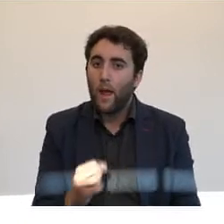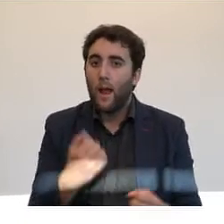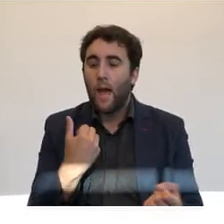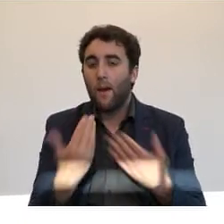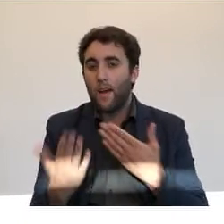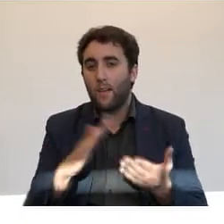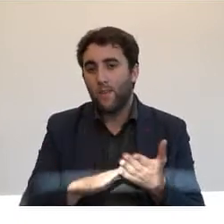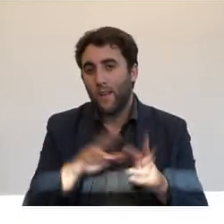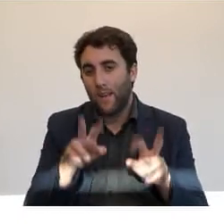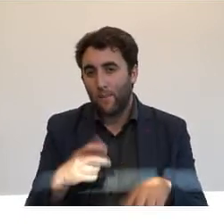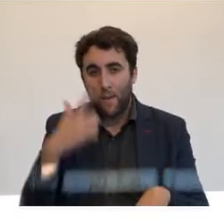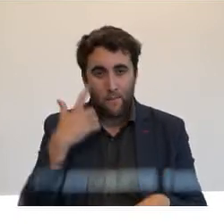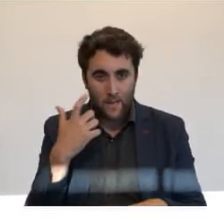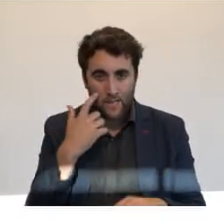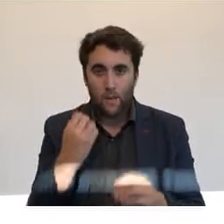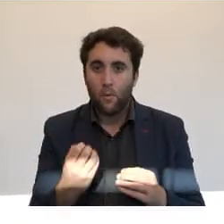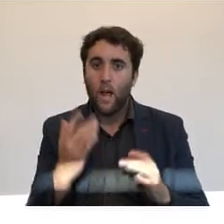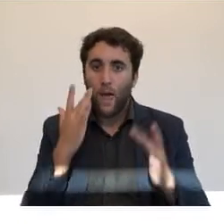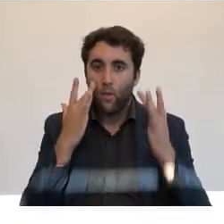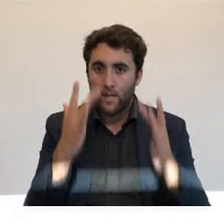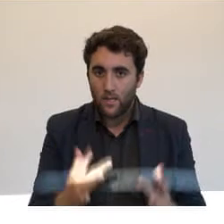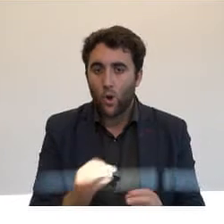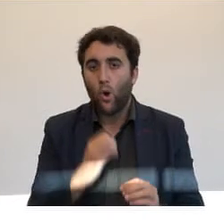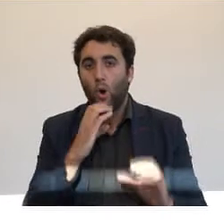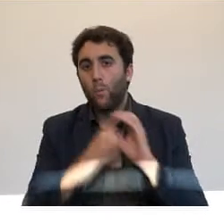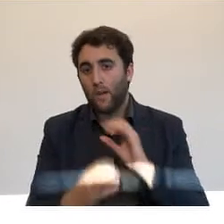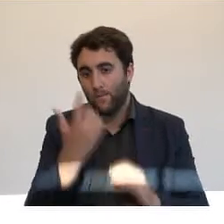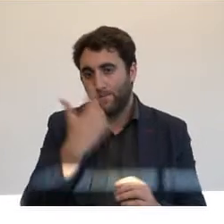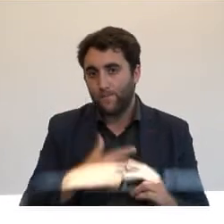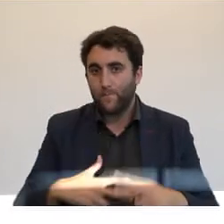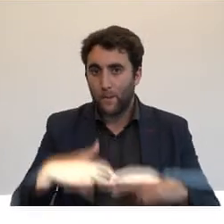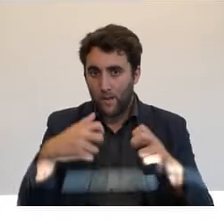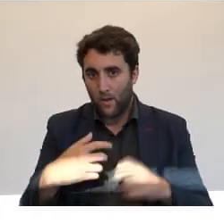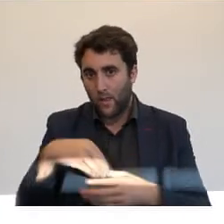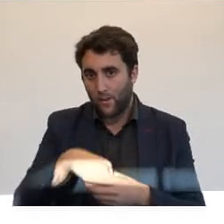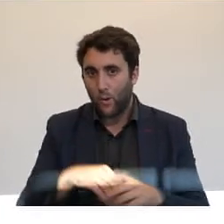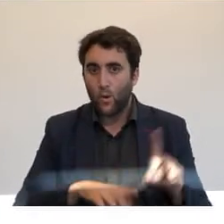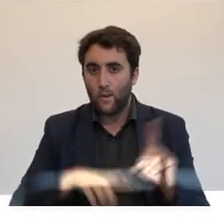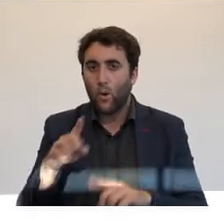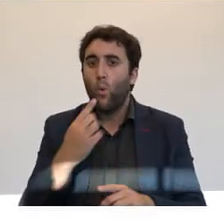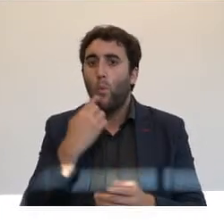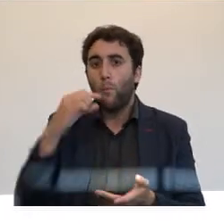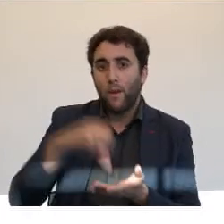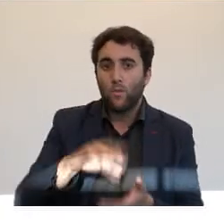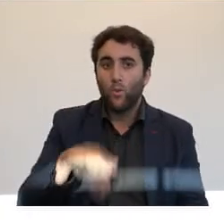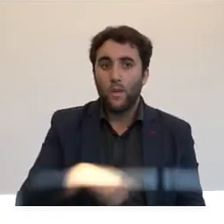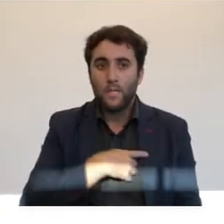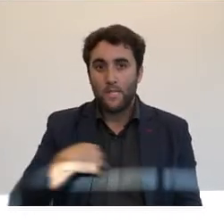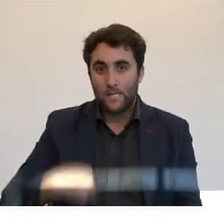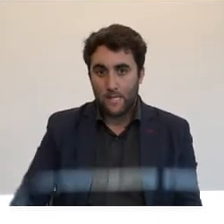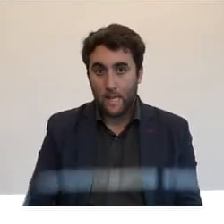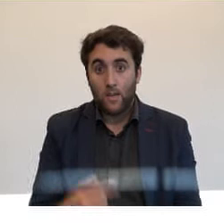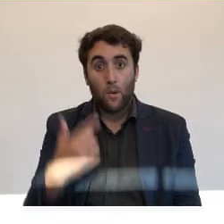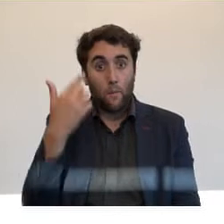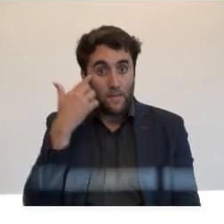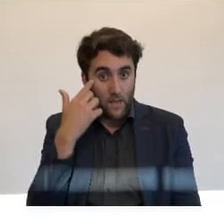coleccionar lecciones interesantes como educomunicador y como investigador académico. Uno de ellos es China. A mí me impactó mucho